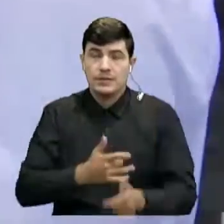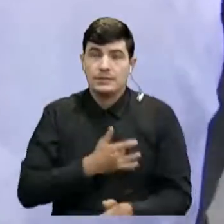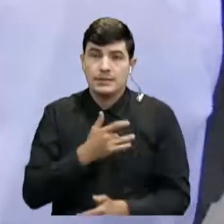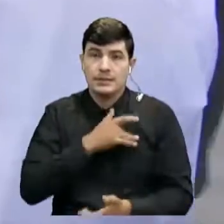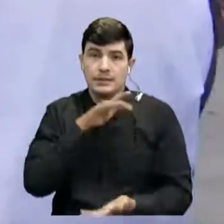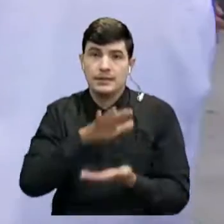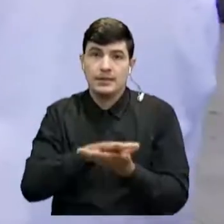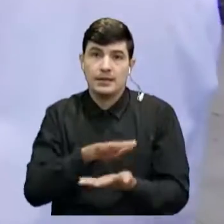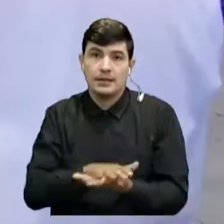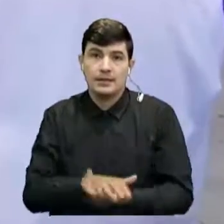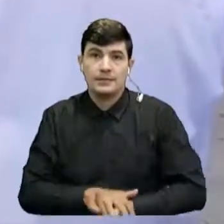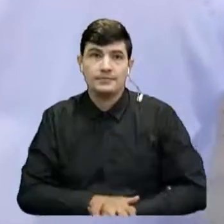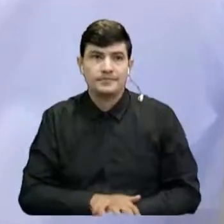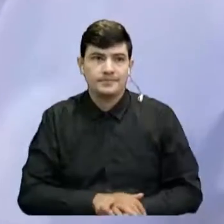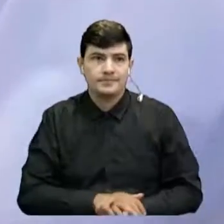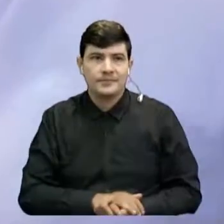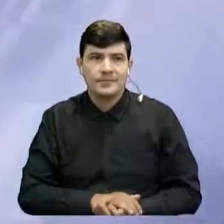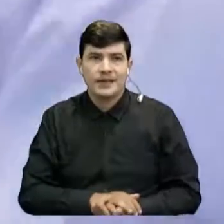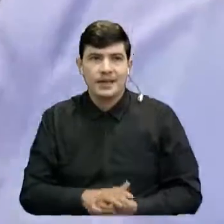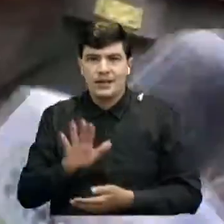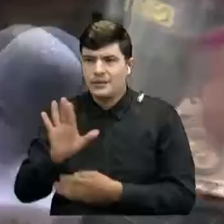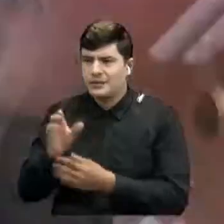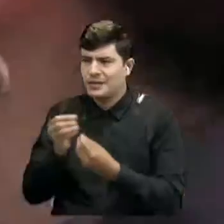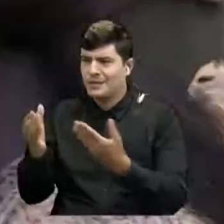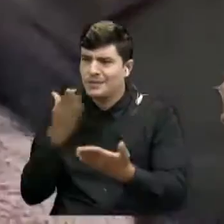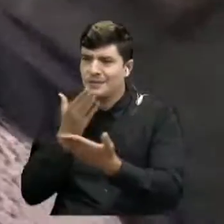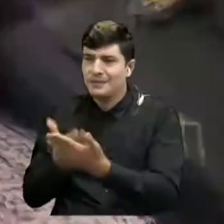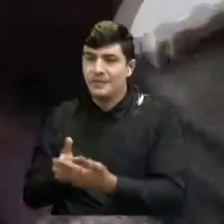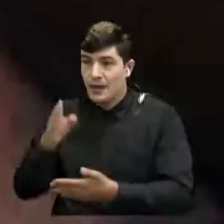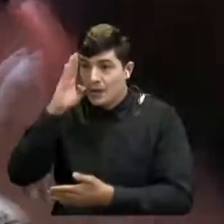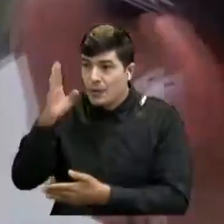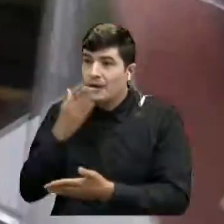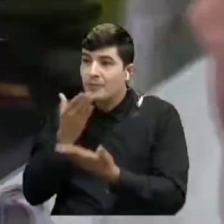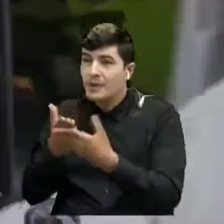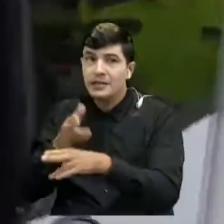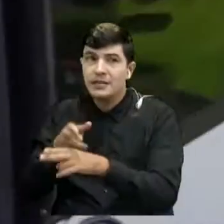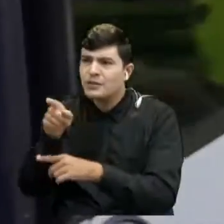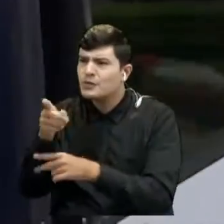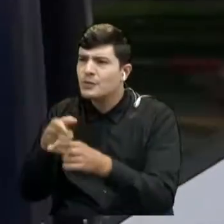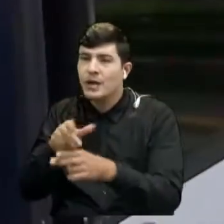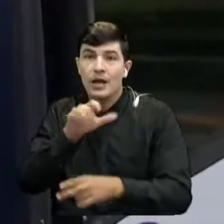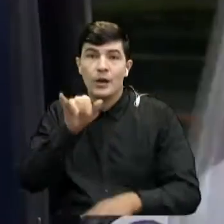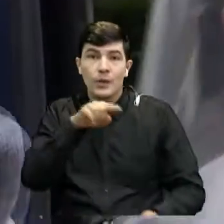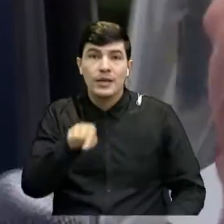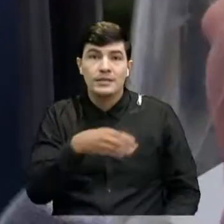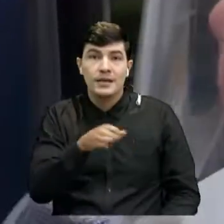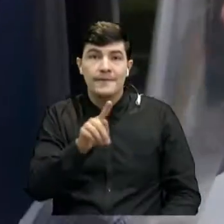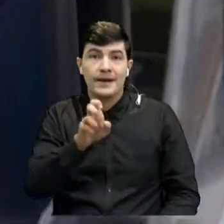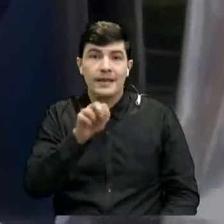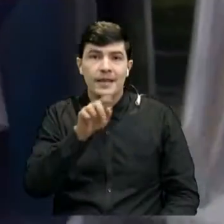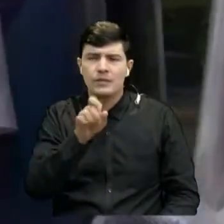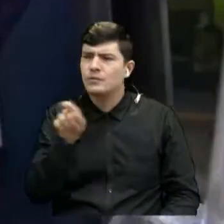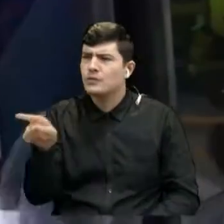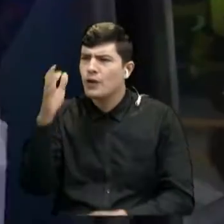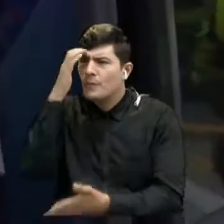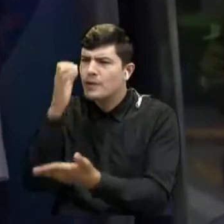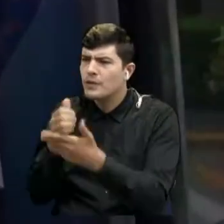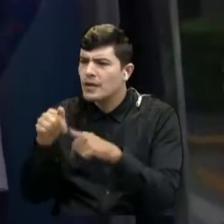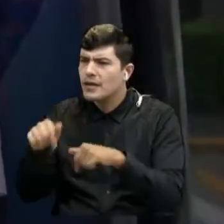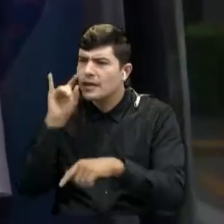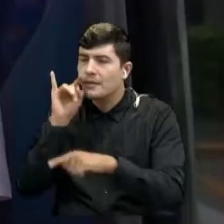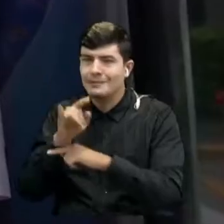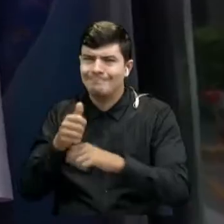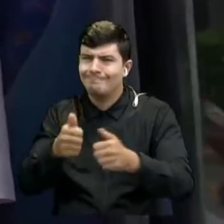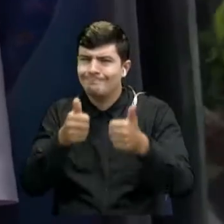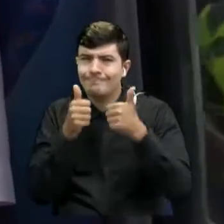a los conductores. General, a usted gracias. Hola, muy buenas tardes. Regáleme su nombre. Luis Fernando Briceño. ¿Qué opina usted acerca de estos operativos? Oh, está